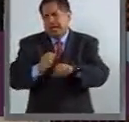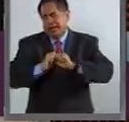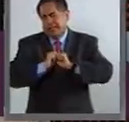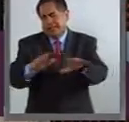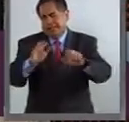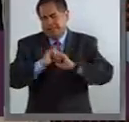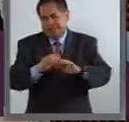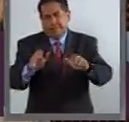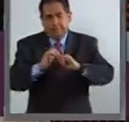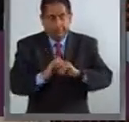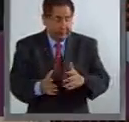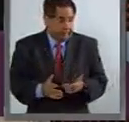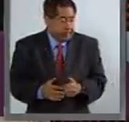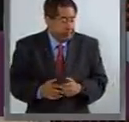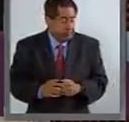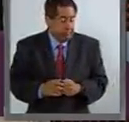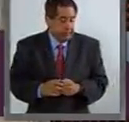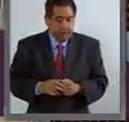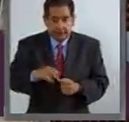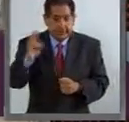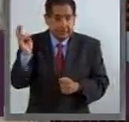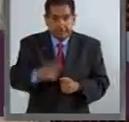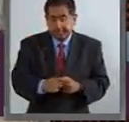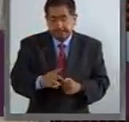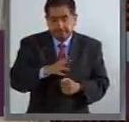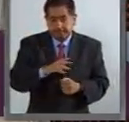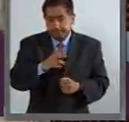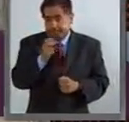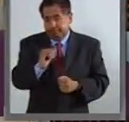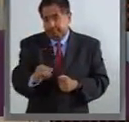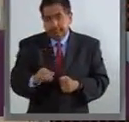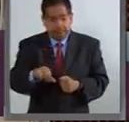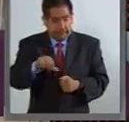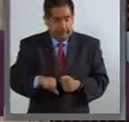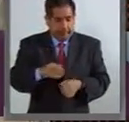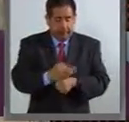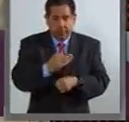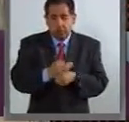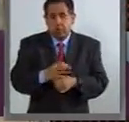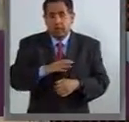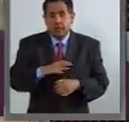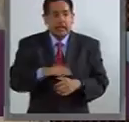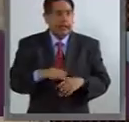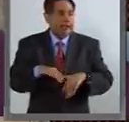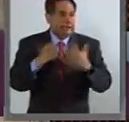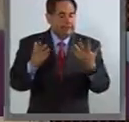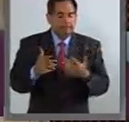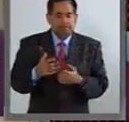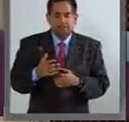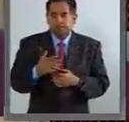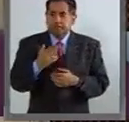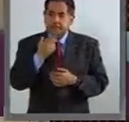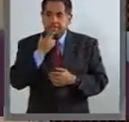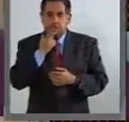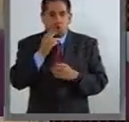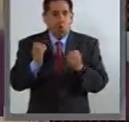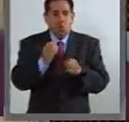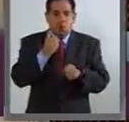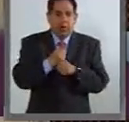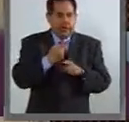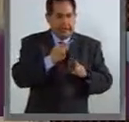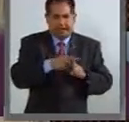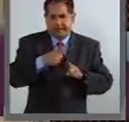social. Es una realidad el que hoy tengamos ya pues una gran ventana de